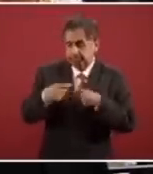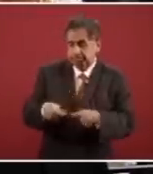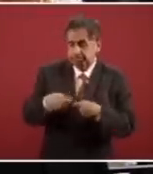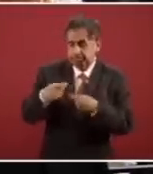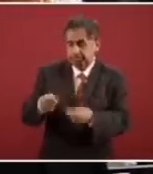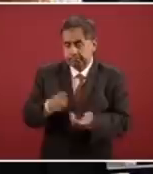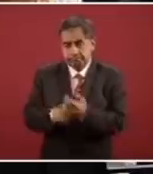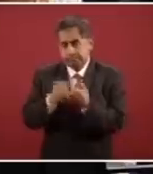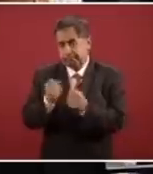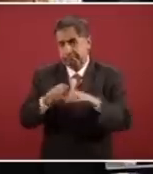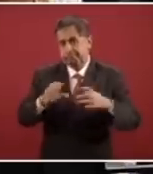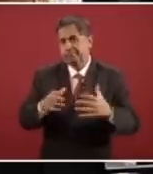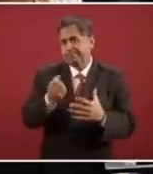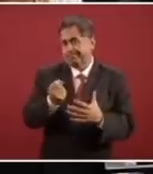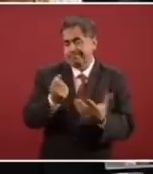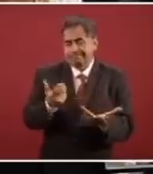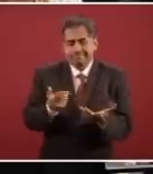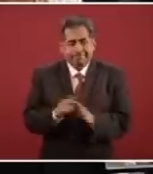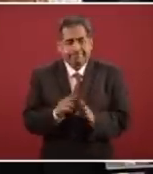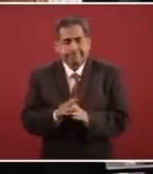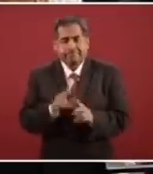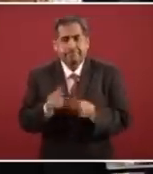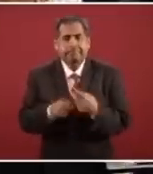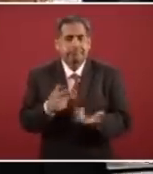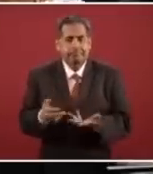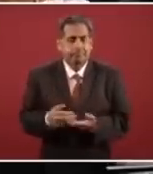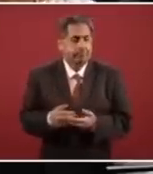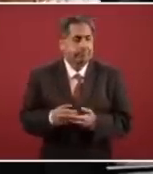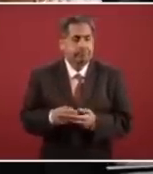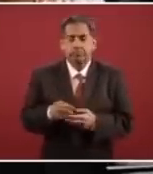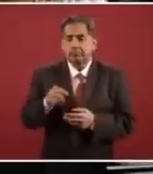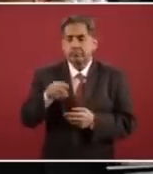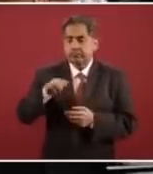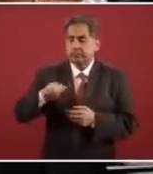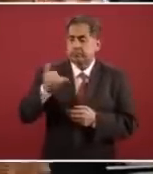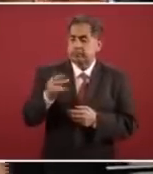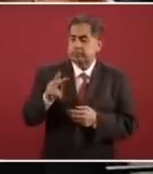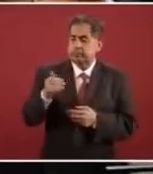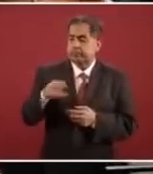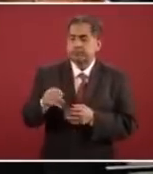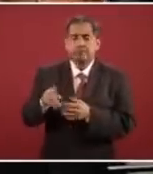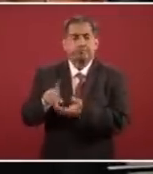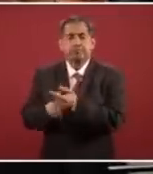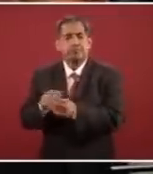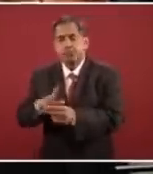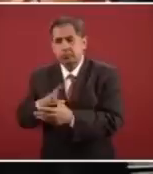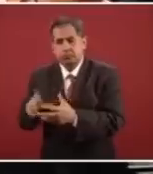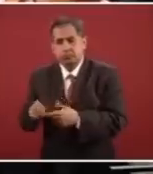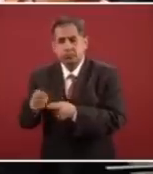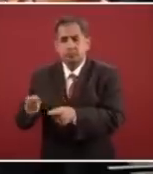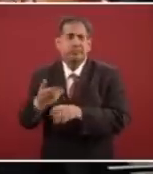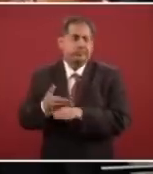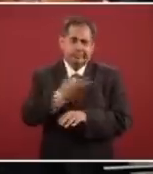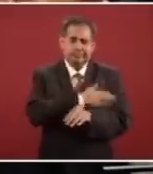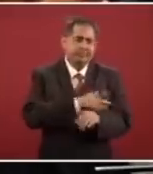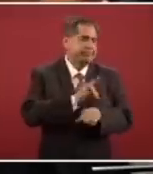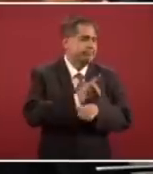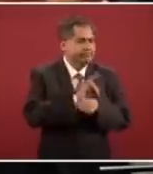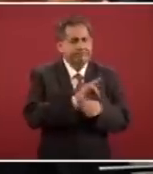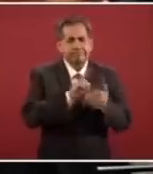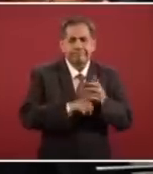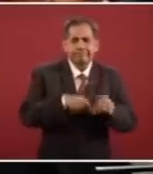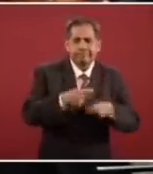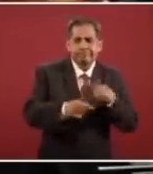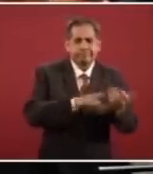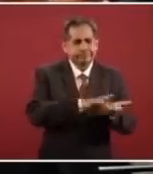es muy fuerte, y que no le llega a los MIPIMES. En periodos anteriores hubo la simulación de que se apoyaban